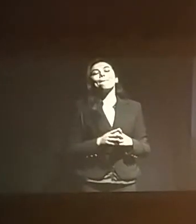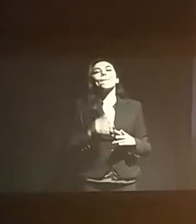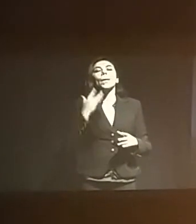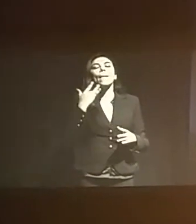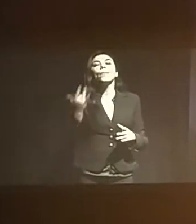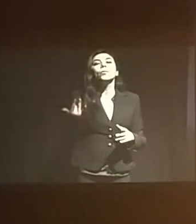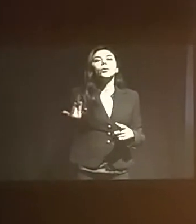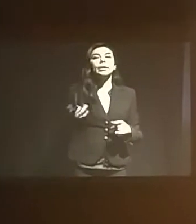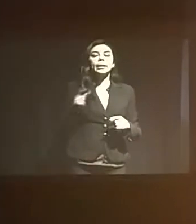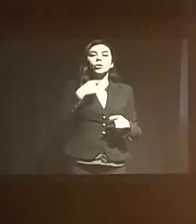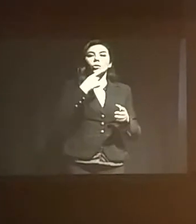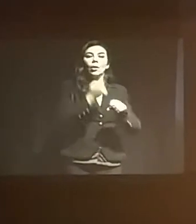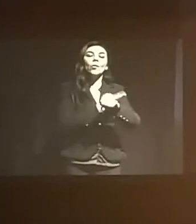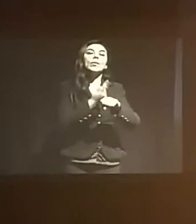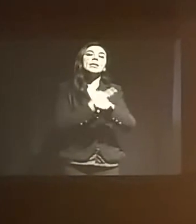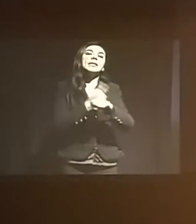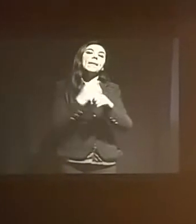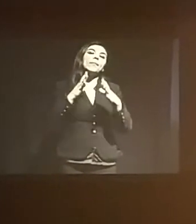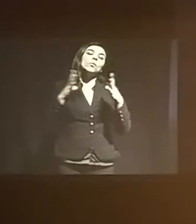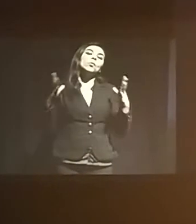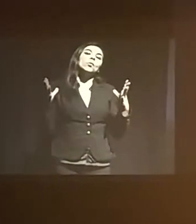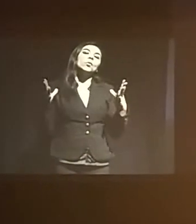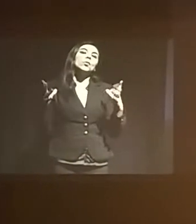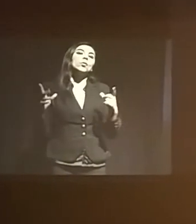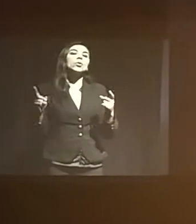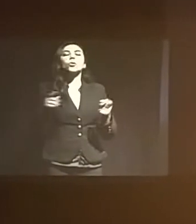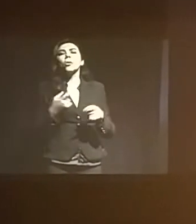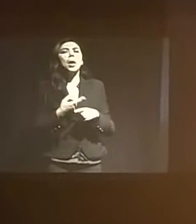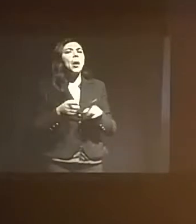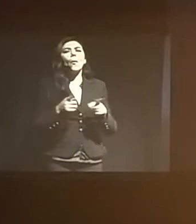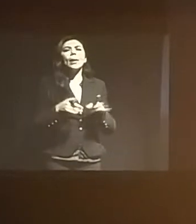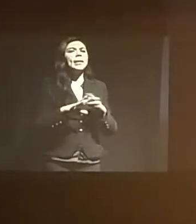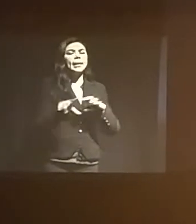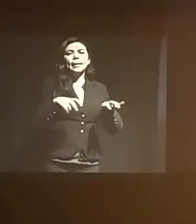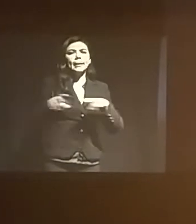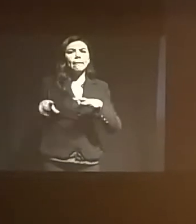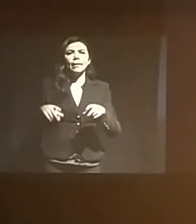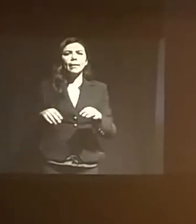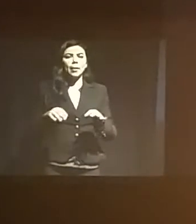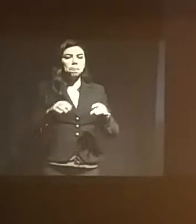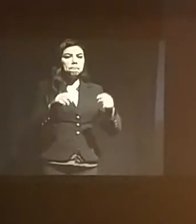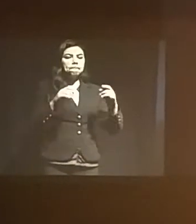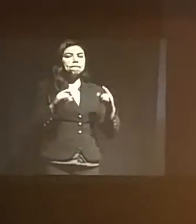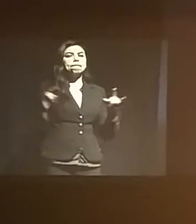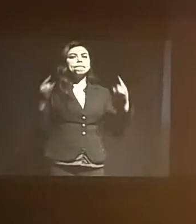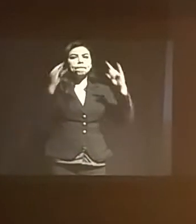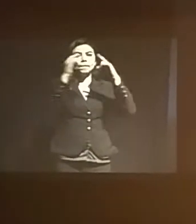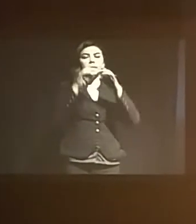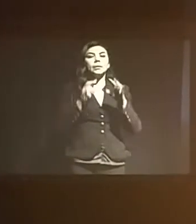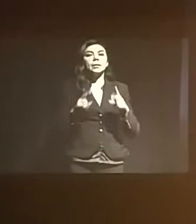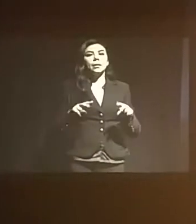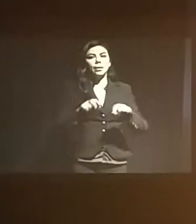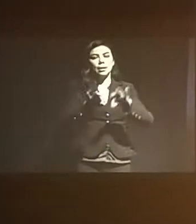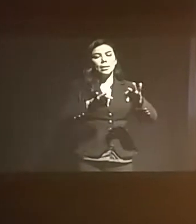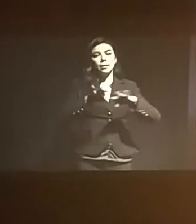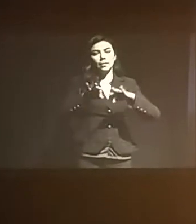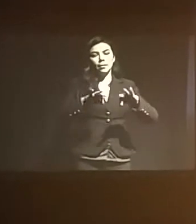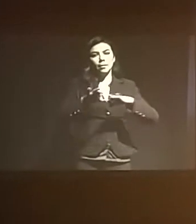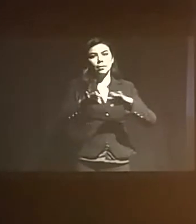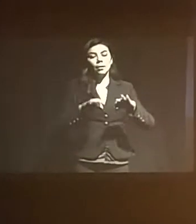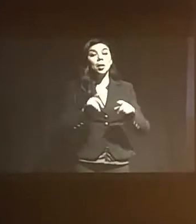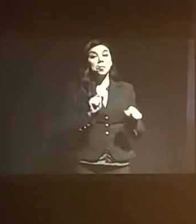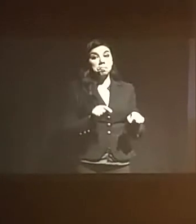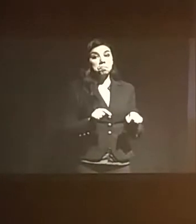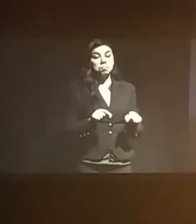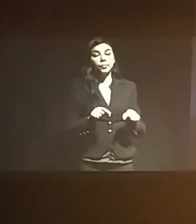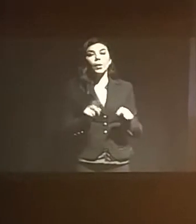Porque esto da para hablar mucho y lo podrías llevar a cualquier actividad de diseño, en realidad no solo a los arquitectos, como bien se dijo antes. Entonces voy a parar esta